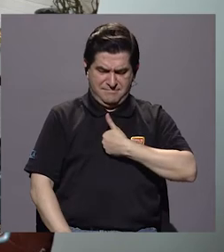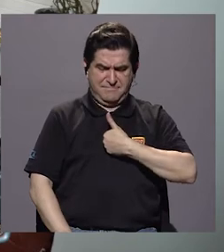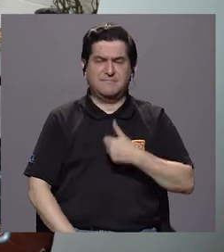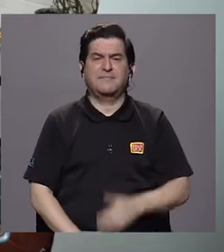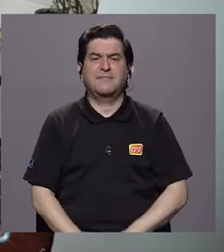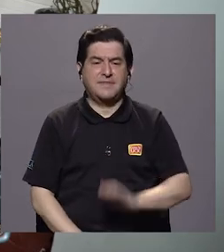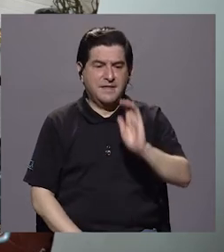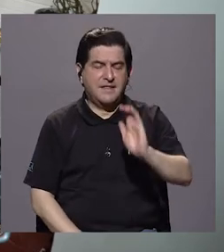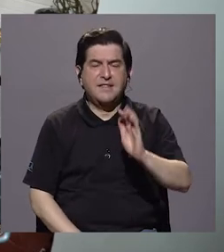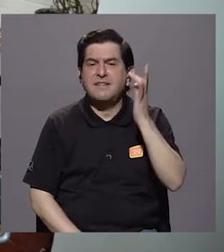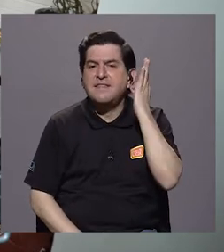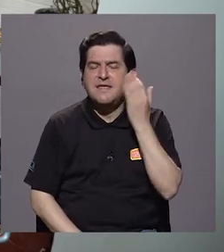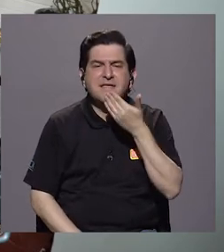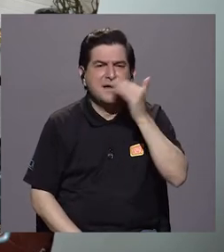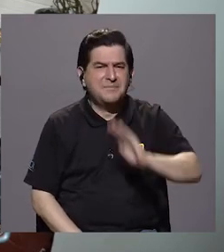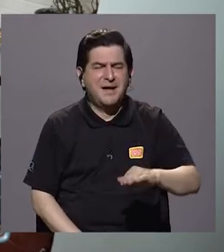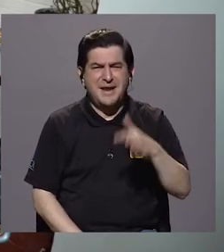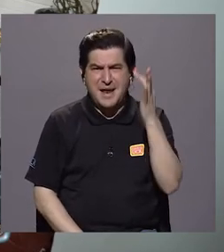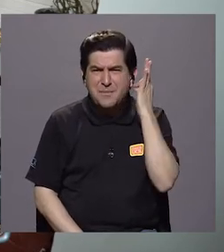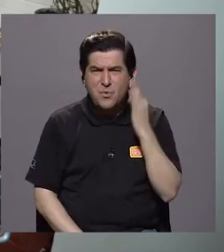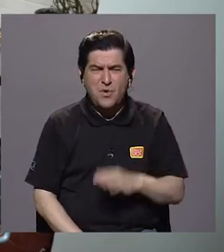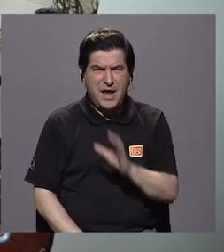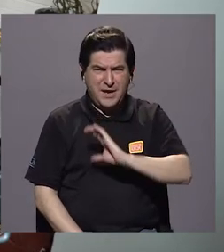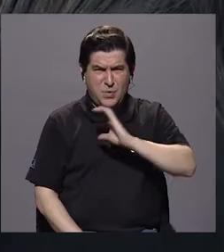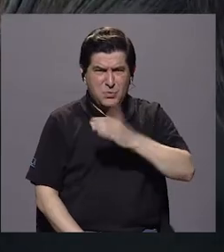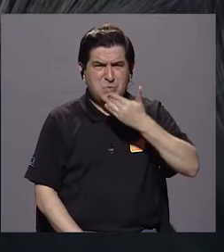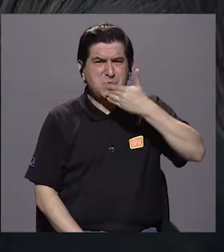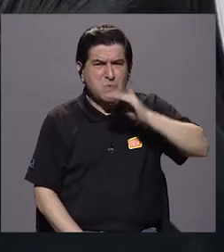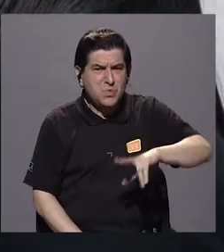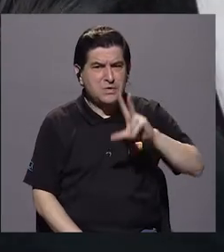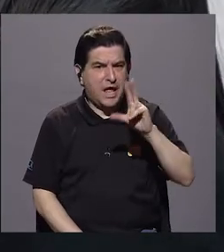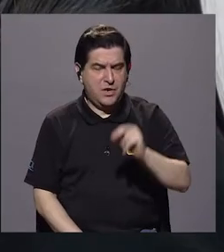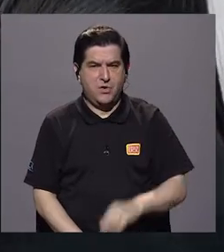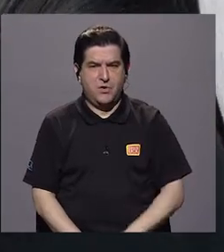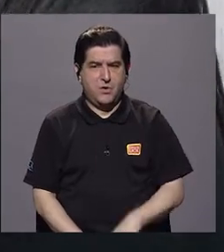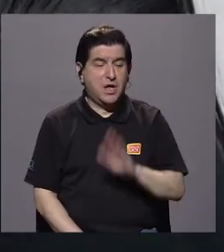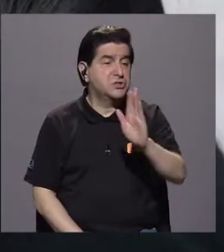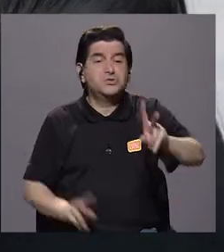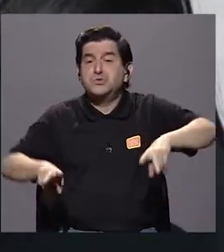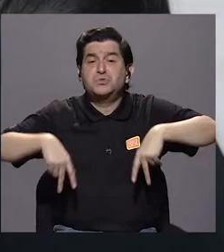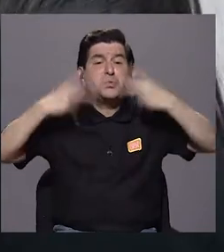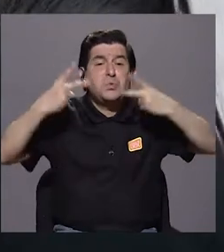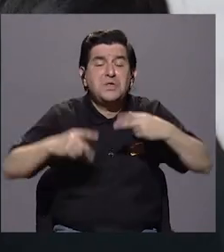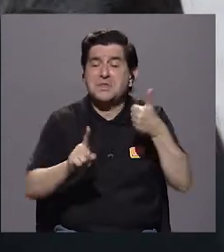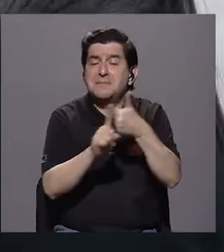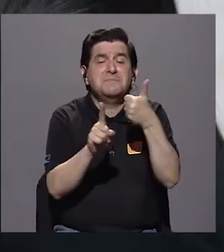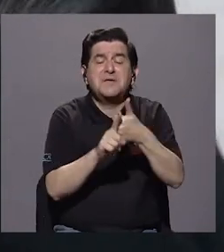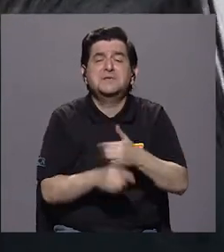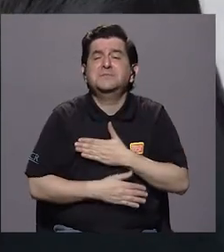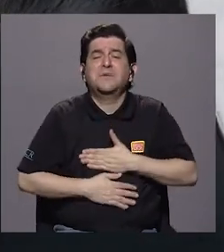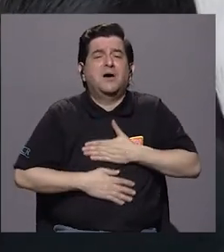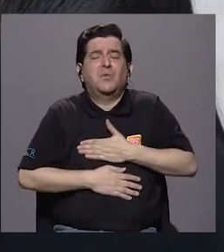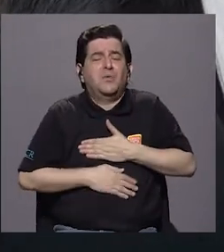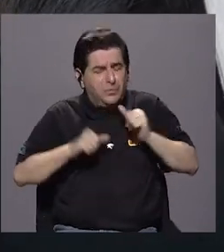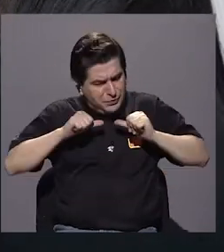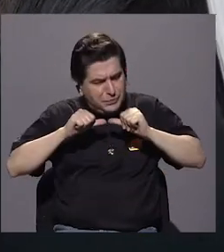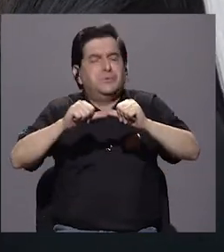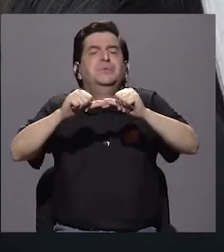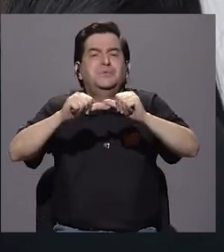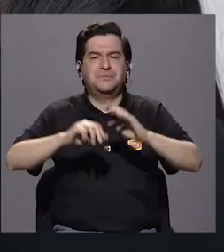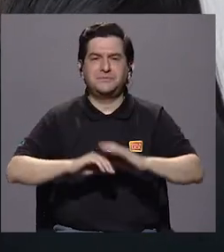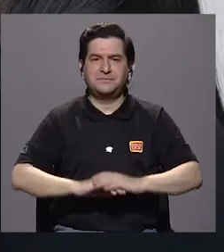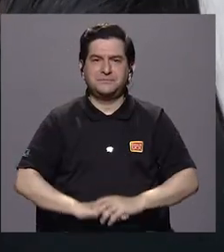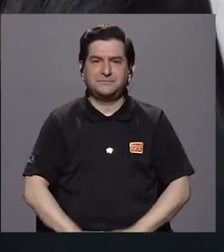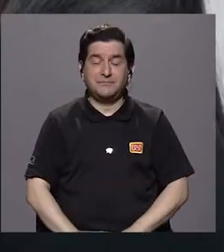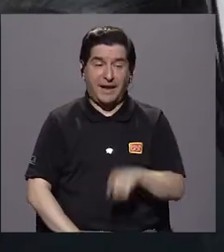niña mala no habla de una mujer que se porta mal. Es que nada más va a ser su vida, va a ser ella, va a disfrutar, va a salir. Disfrutar. Exactamente. Sí,